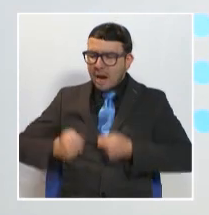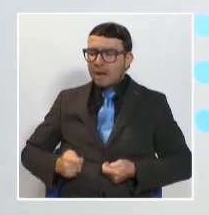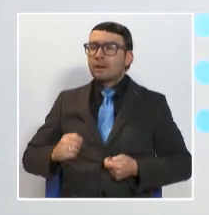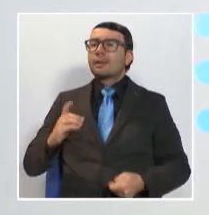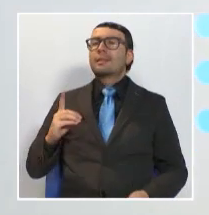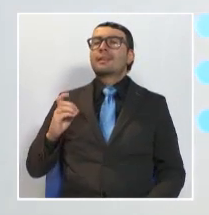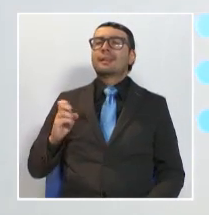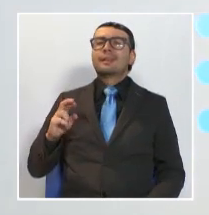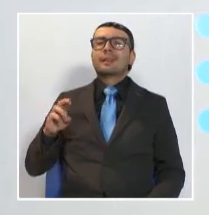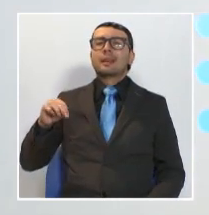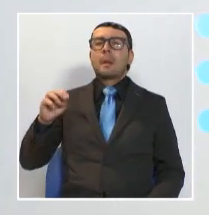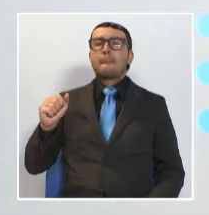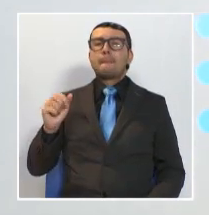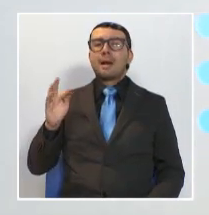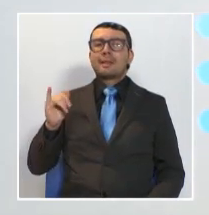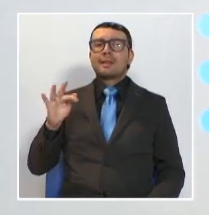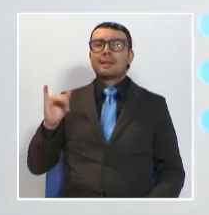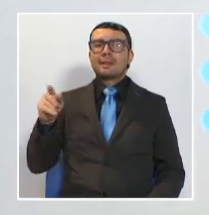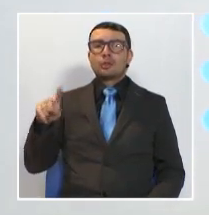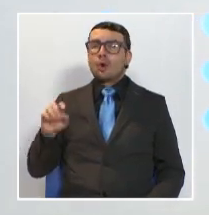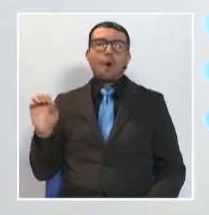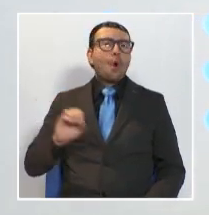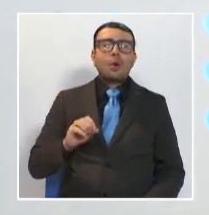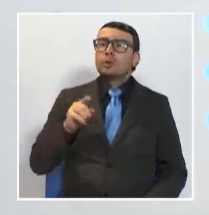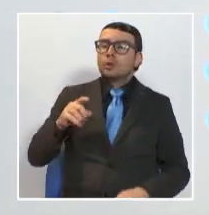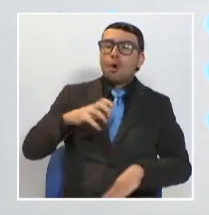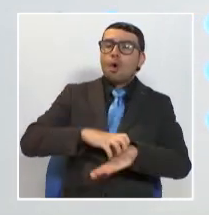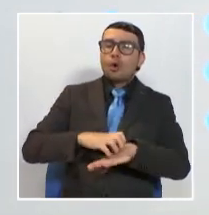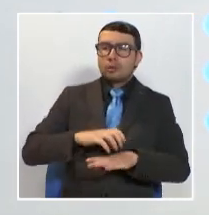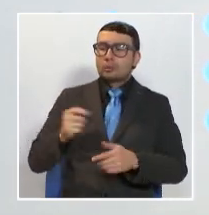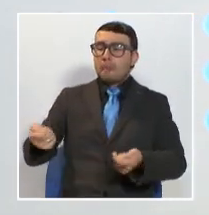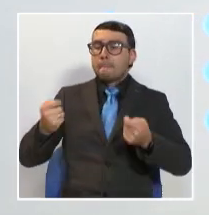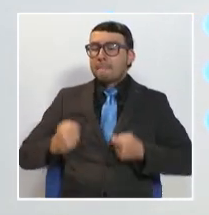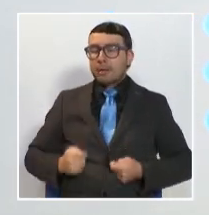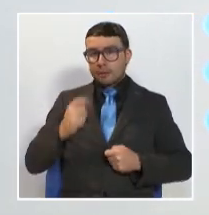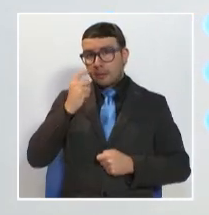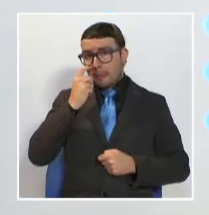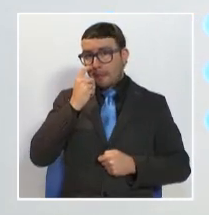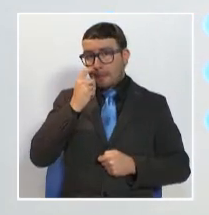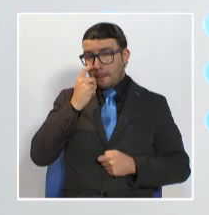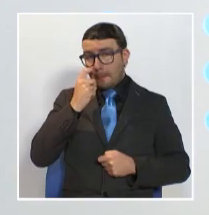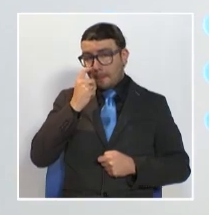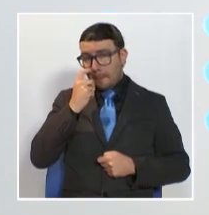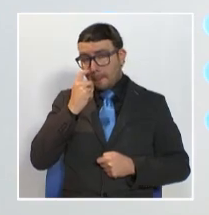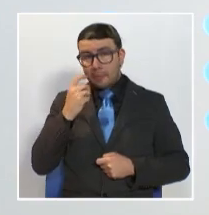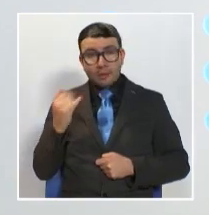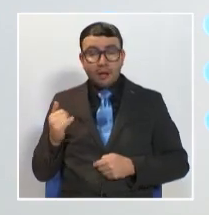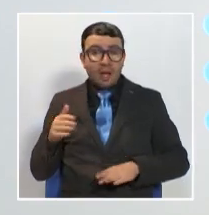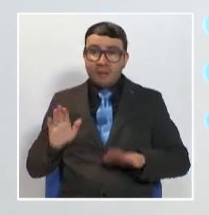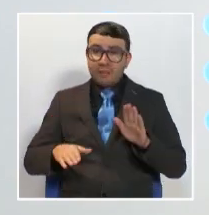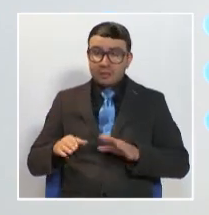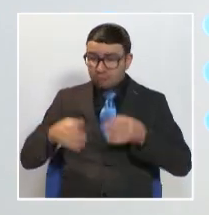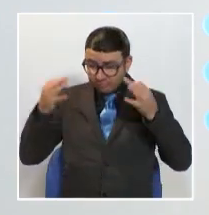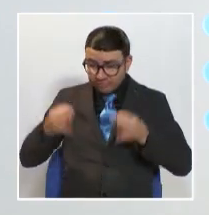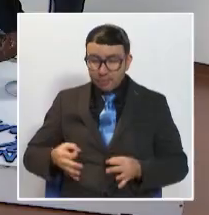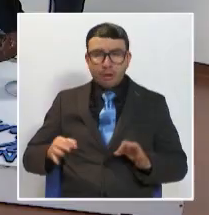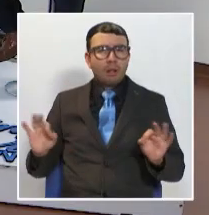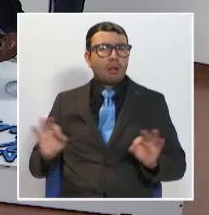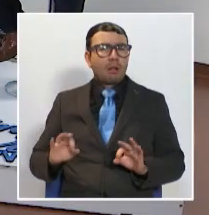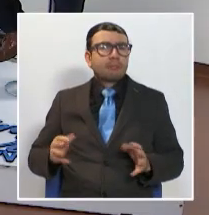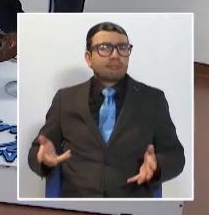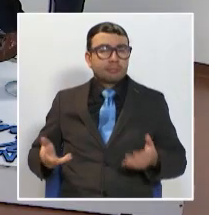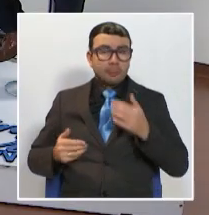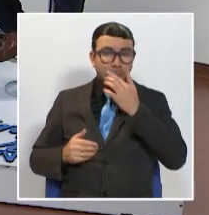los hongos. Y pues a eso fueron a la droguería y eso le venden sin un diagnóstico. Hablemos un poco de esos